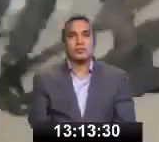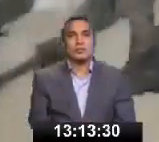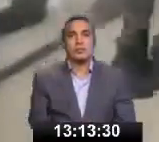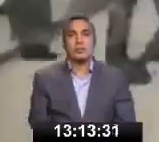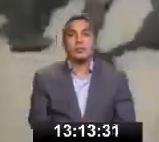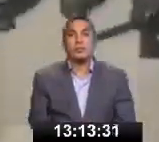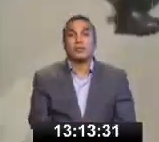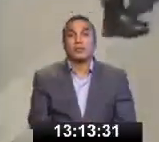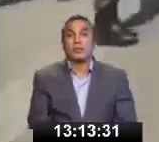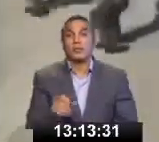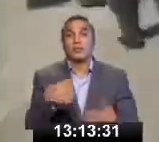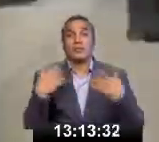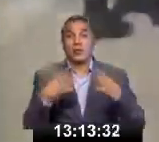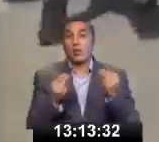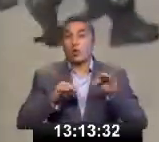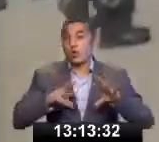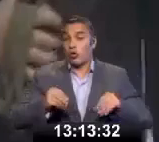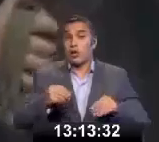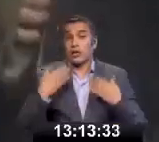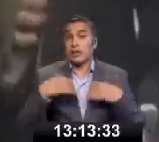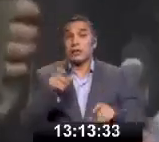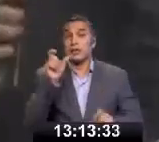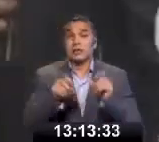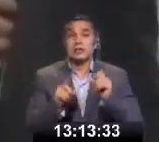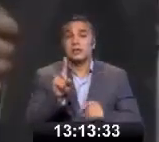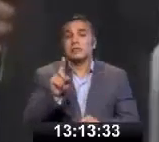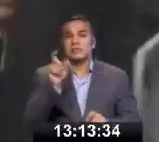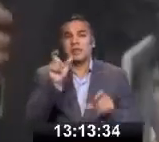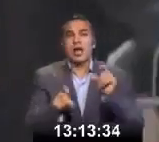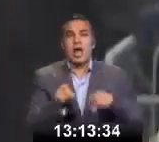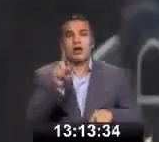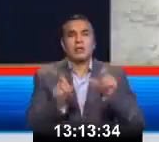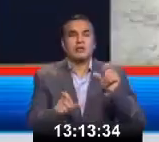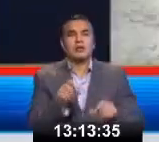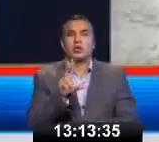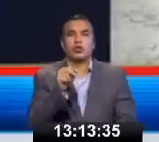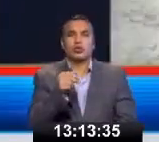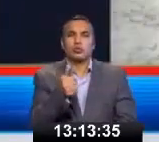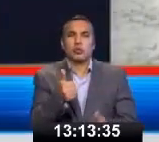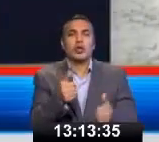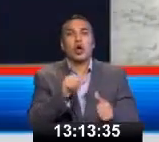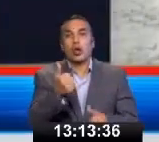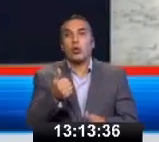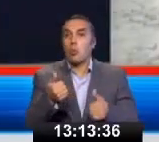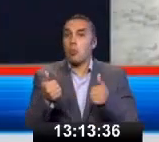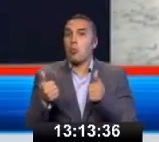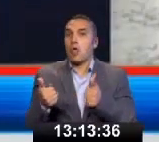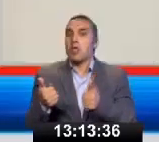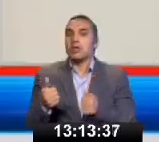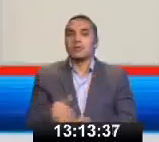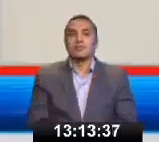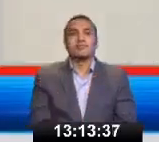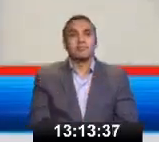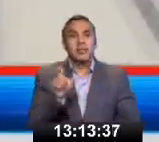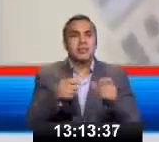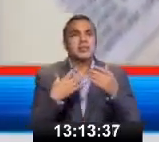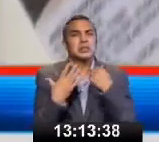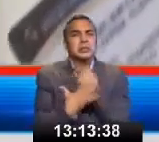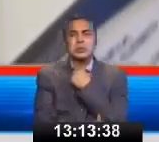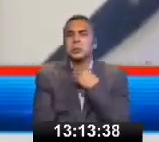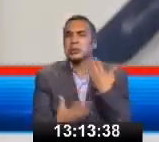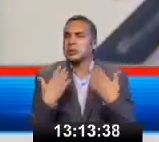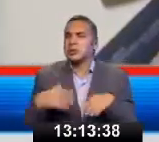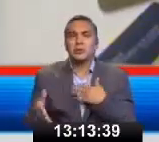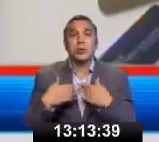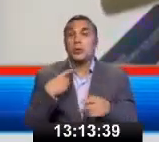En un mundo azotado por la delincuencia en donde se cuestiona la honradez de algunas personas, hay otras que pese a sus necesidades hacen todo por